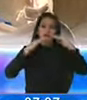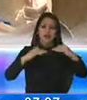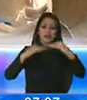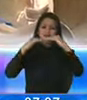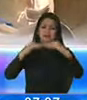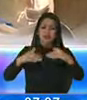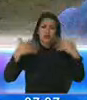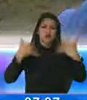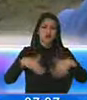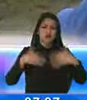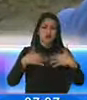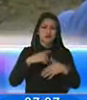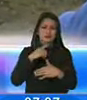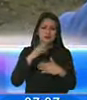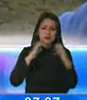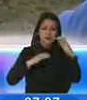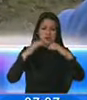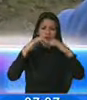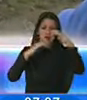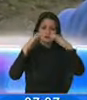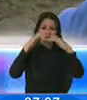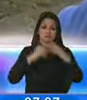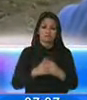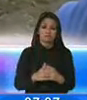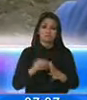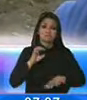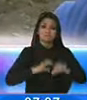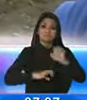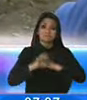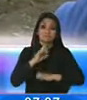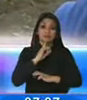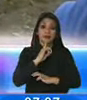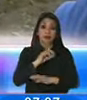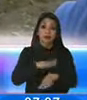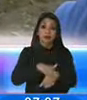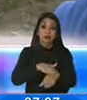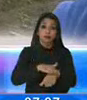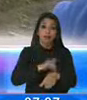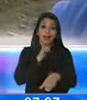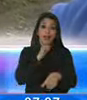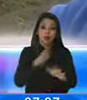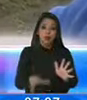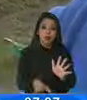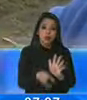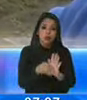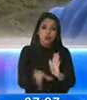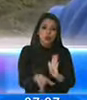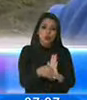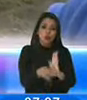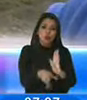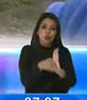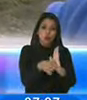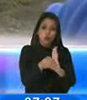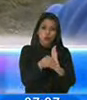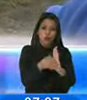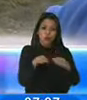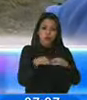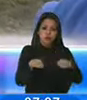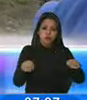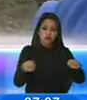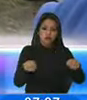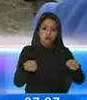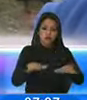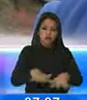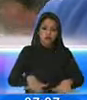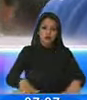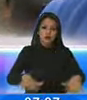precarias condiciones. En una evaluación preliminar se determinó que debido a una filtración de agua y a la estructura